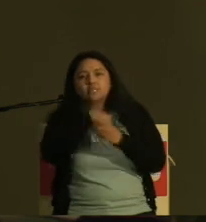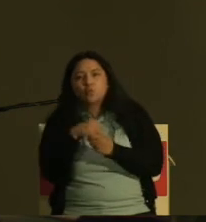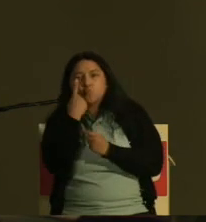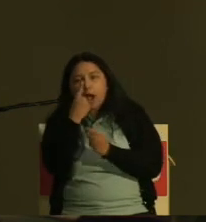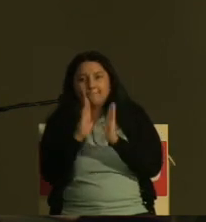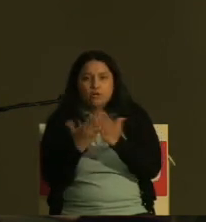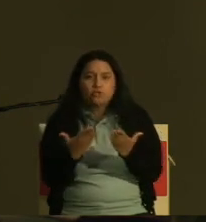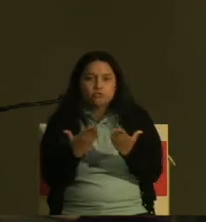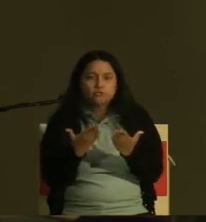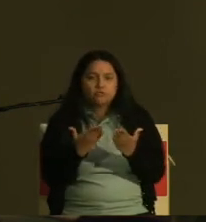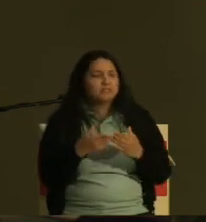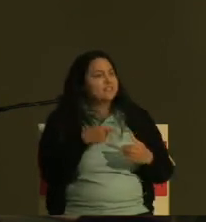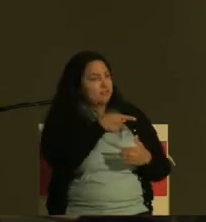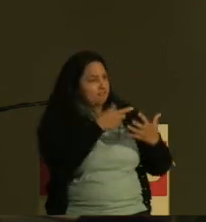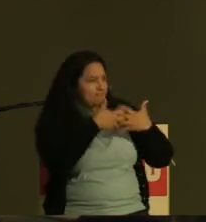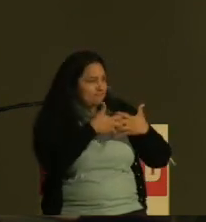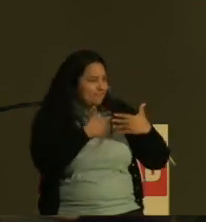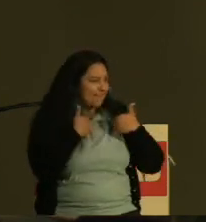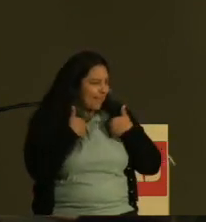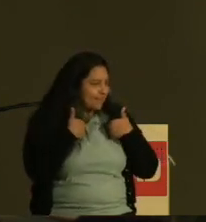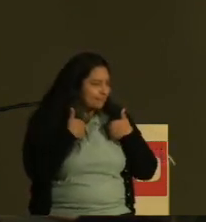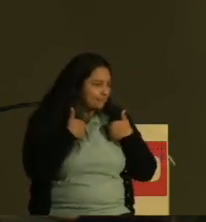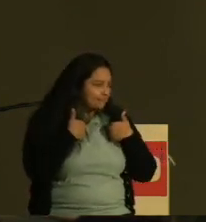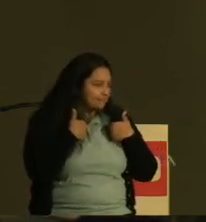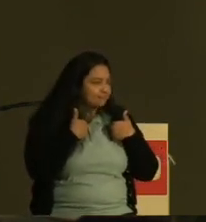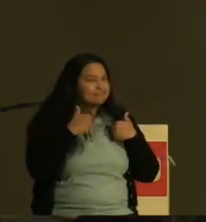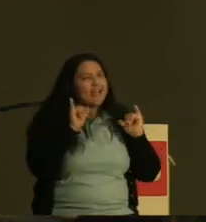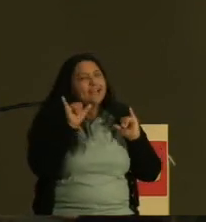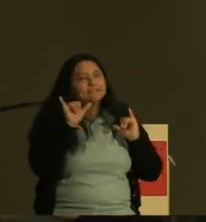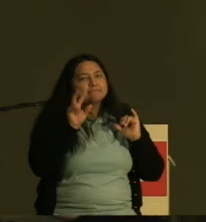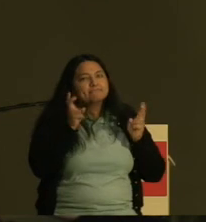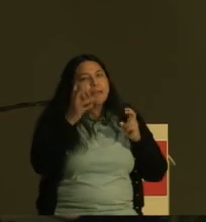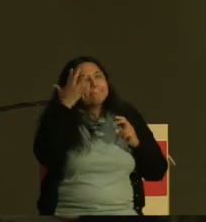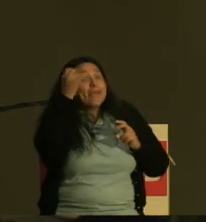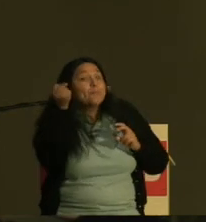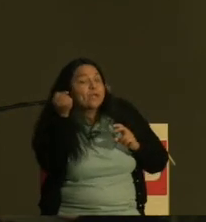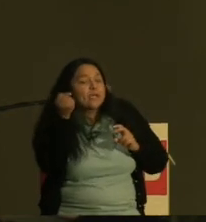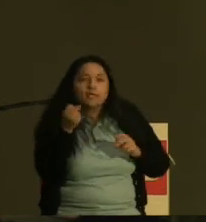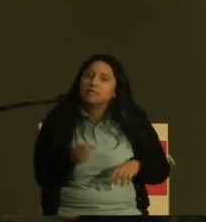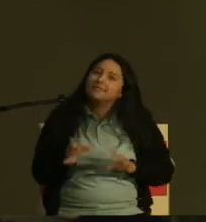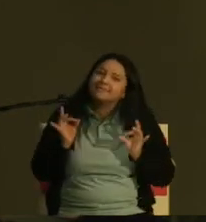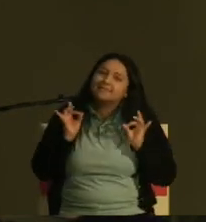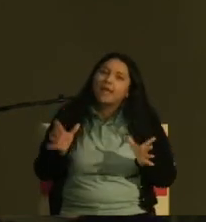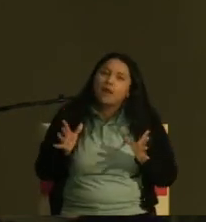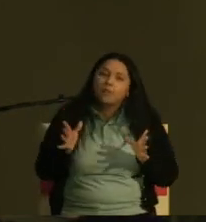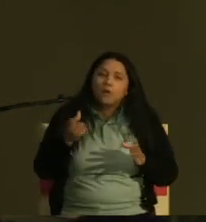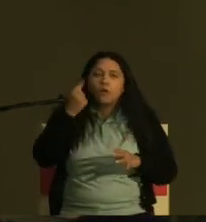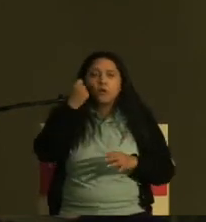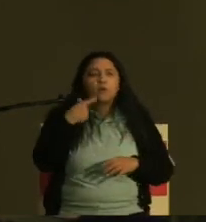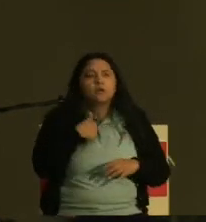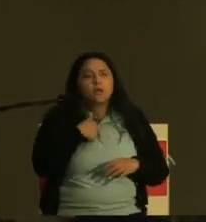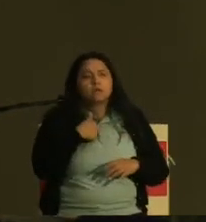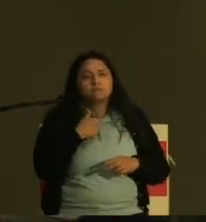no tiene como la computadora una memoria. No, es terrible eso, porque aparte como yo soy antiobjeto, pues